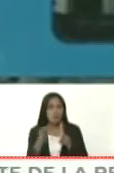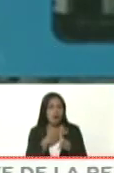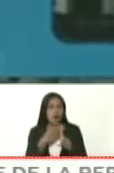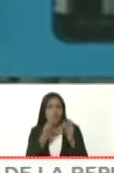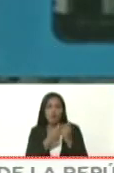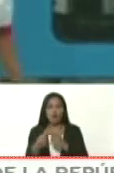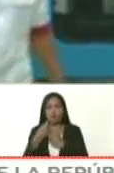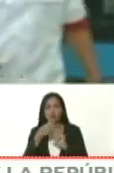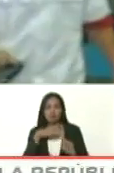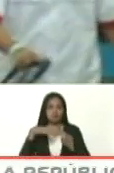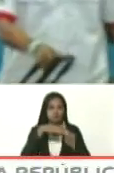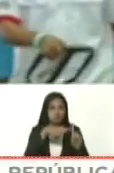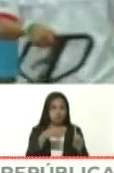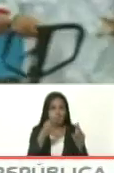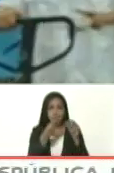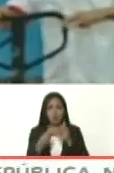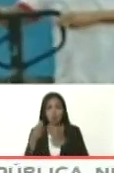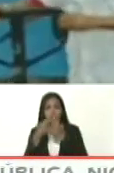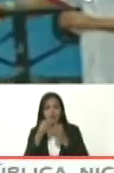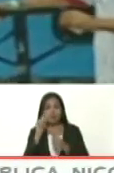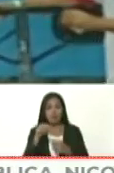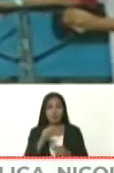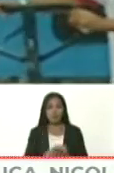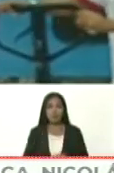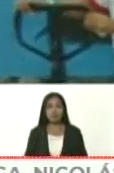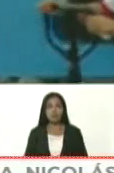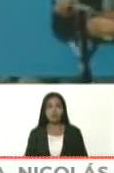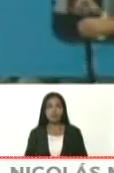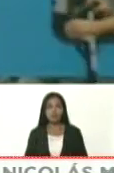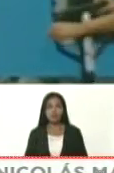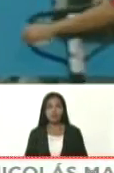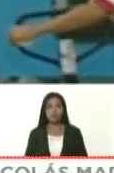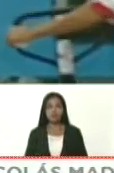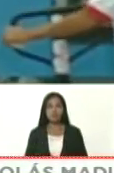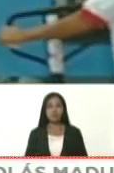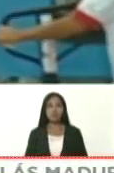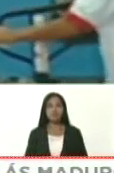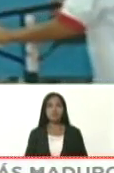de persecución económica, de